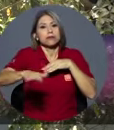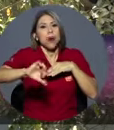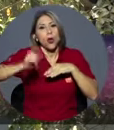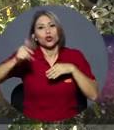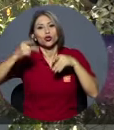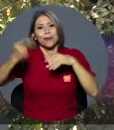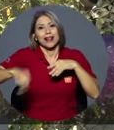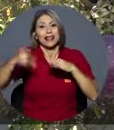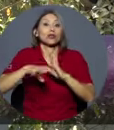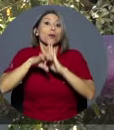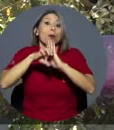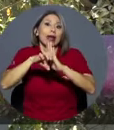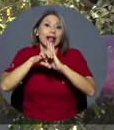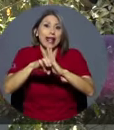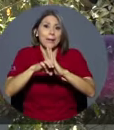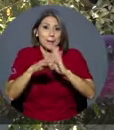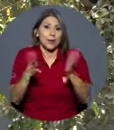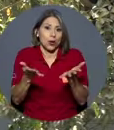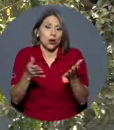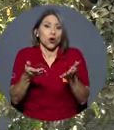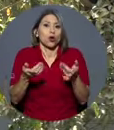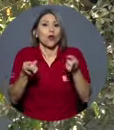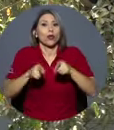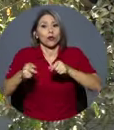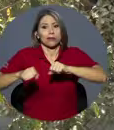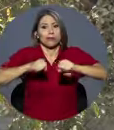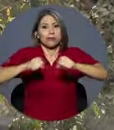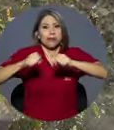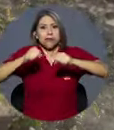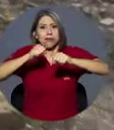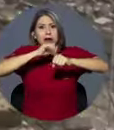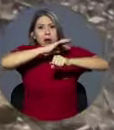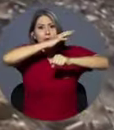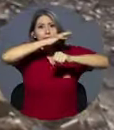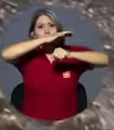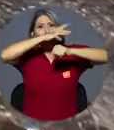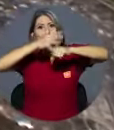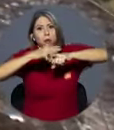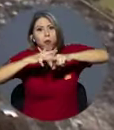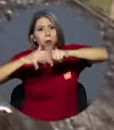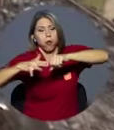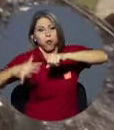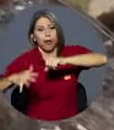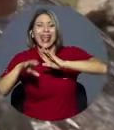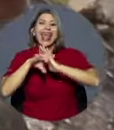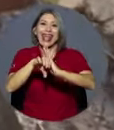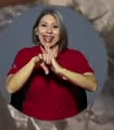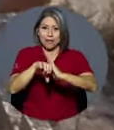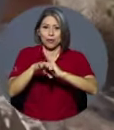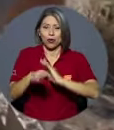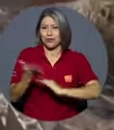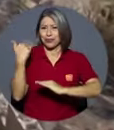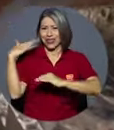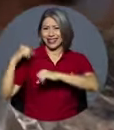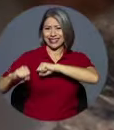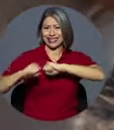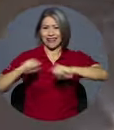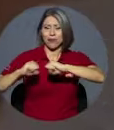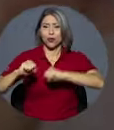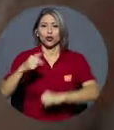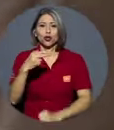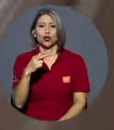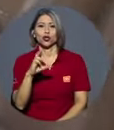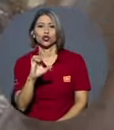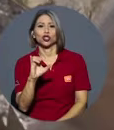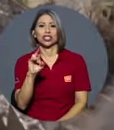peligros naturales, como por ejemplo el caso más concreto son los deslizamientos. Para traerle un ejemplo, el terremoto de